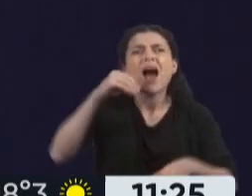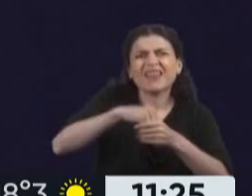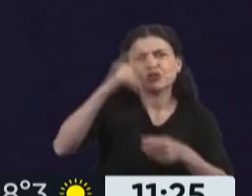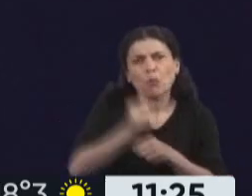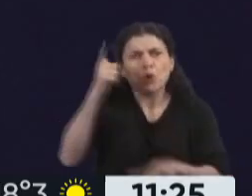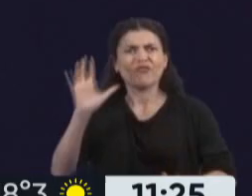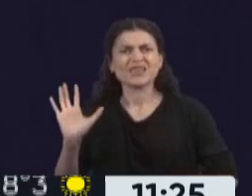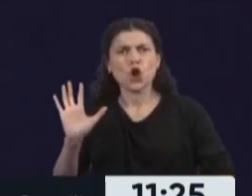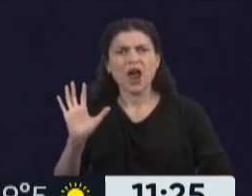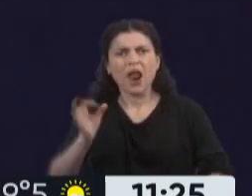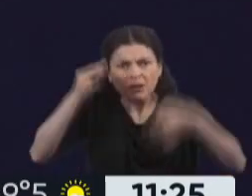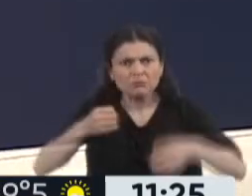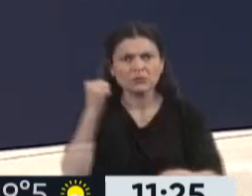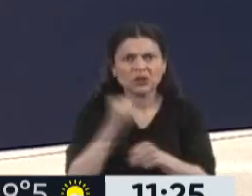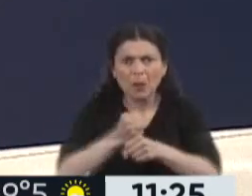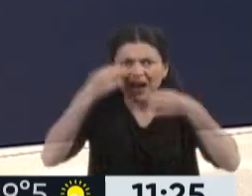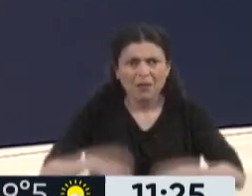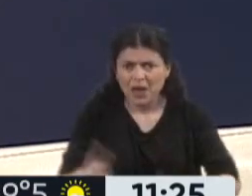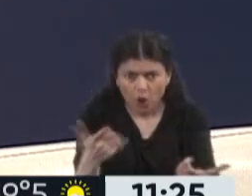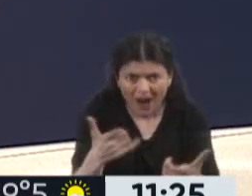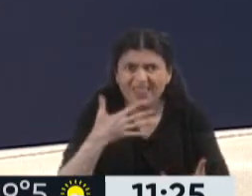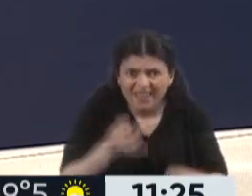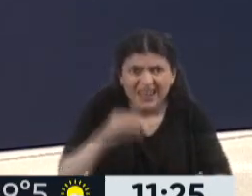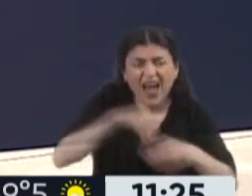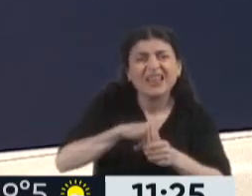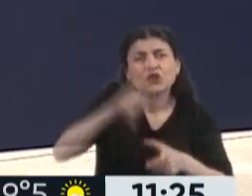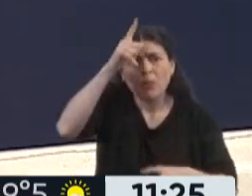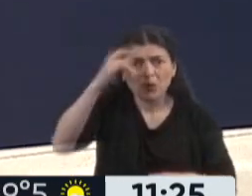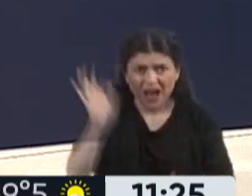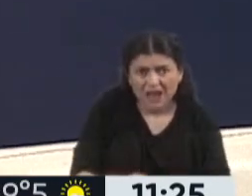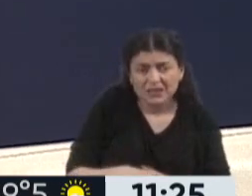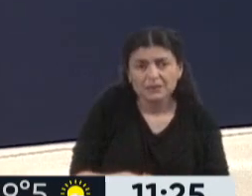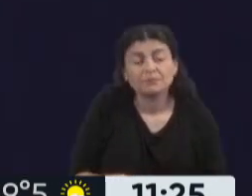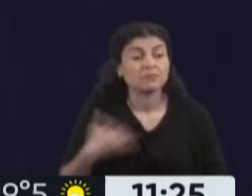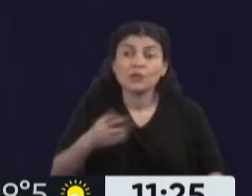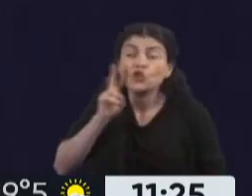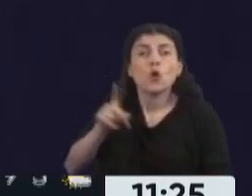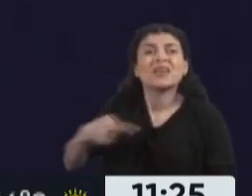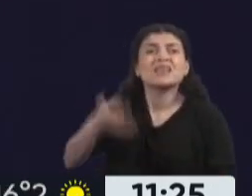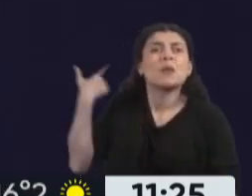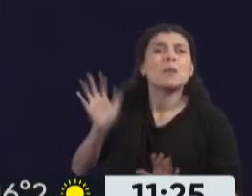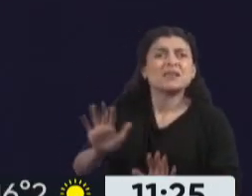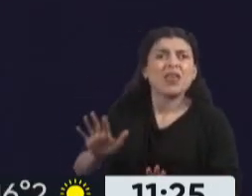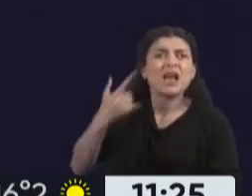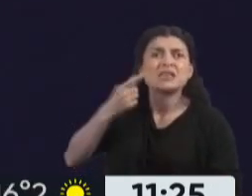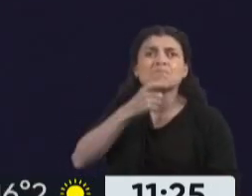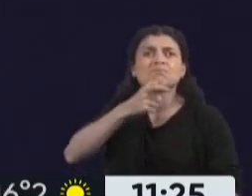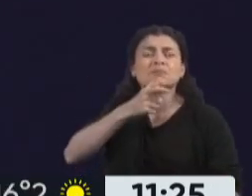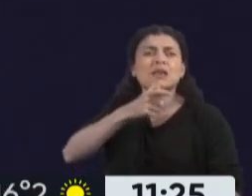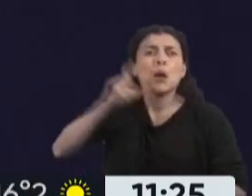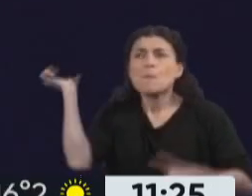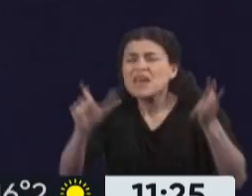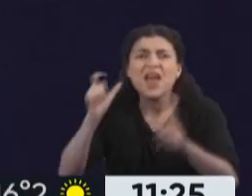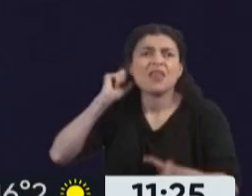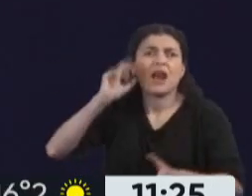otro día vimos que tiraban gases y que le pegaban a las personas. Punto. Bueno, está bien, son visiones. Yo creo que lo que se está Ok. haciendo es mantener